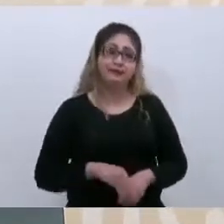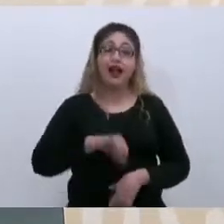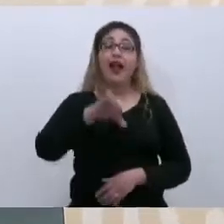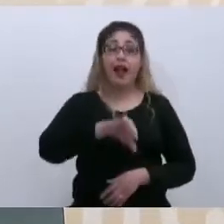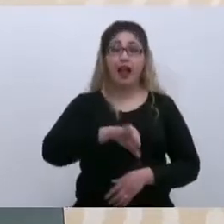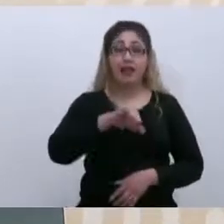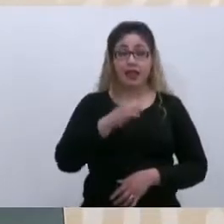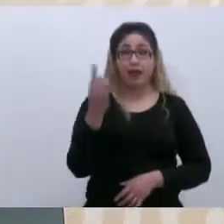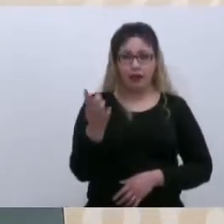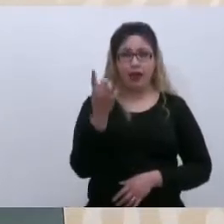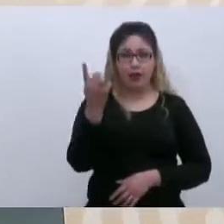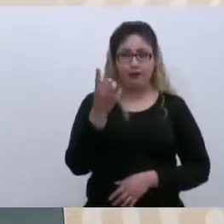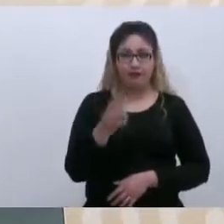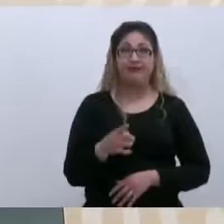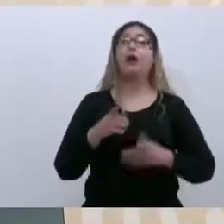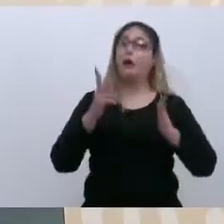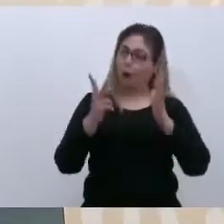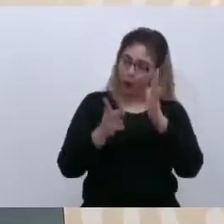del gobernador,